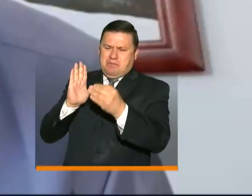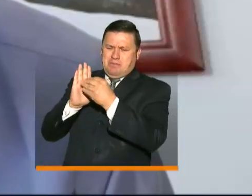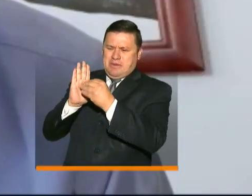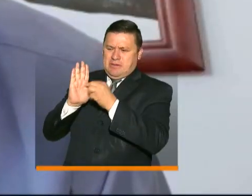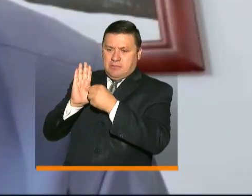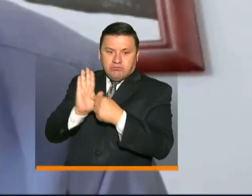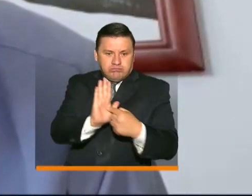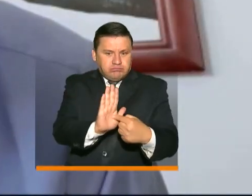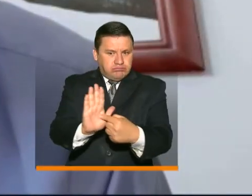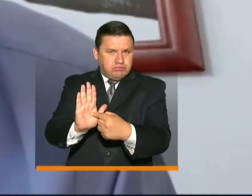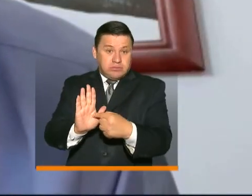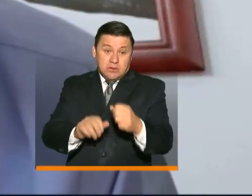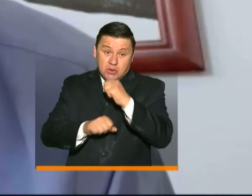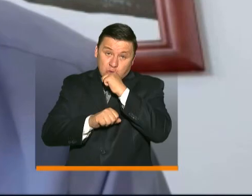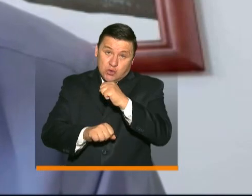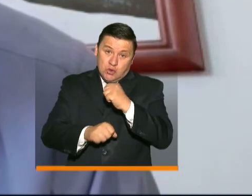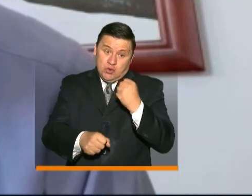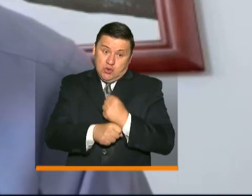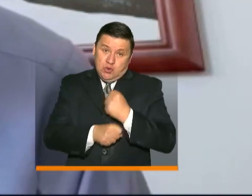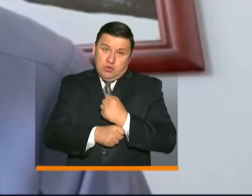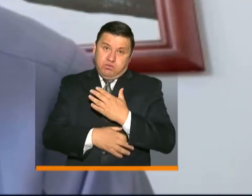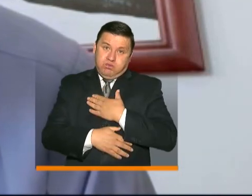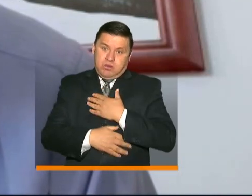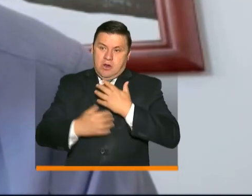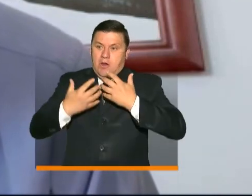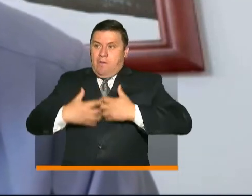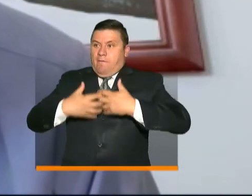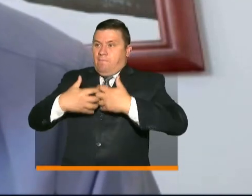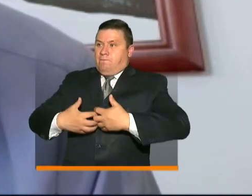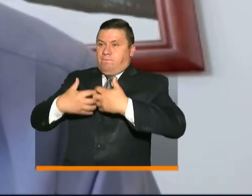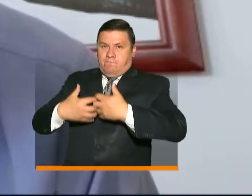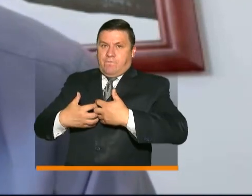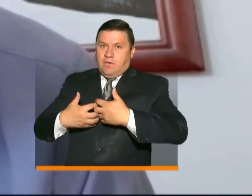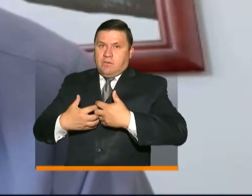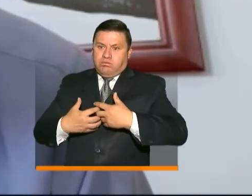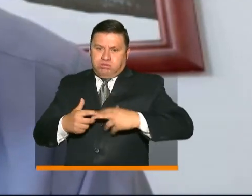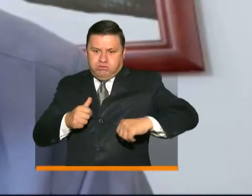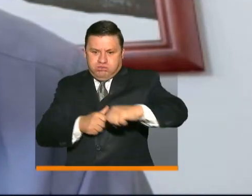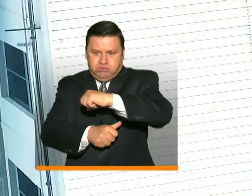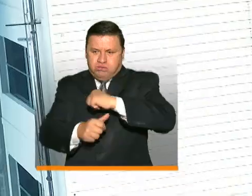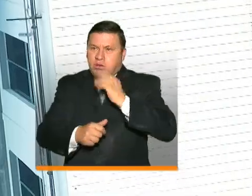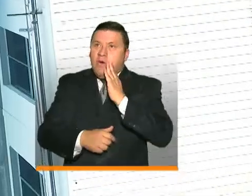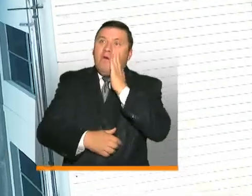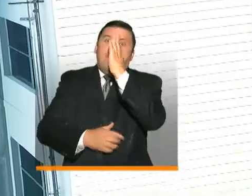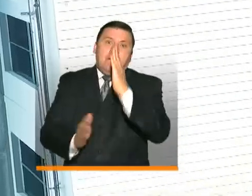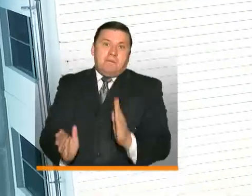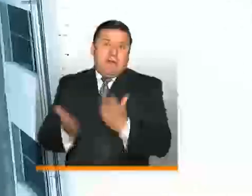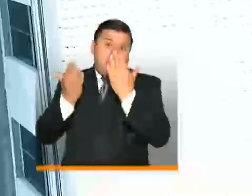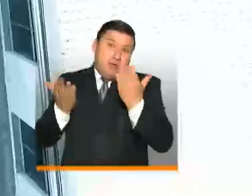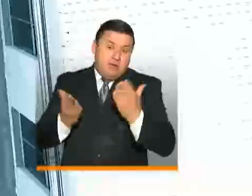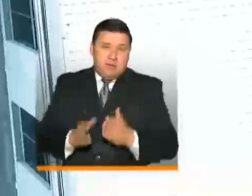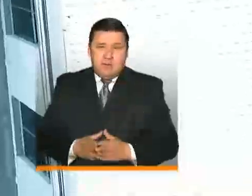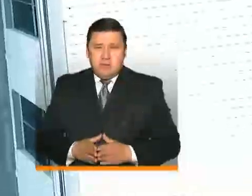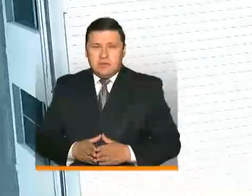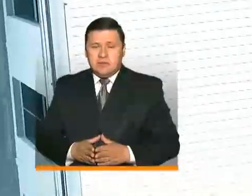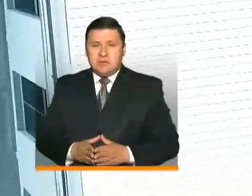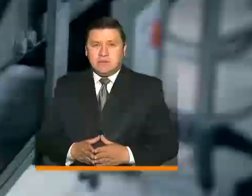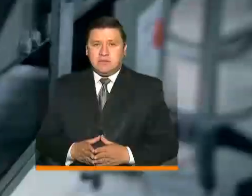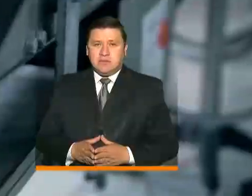para proteger a nuestros héroes, con quienes desde nuestras fábricas alimentamos un mejor mañana.